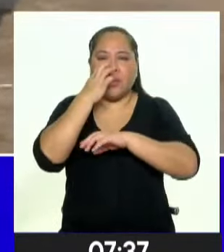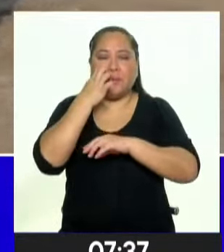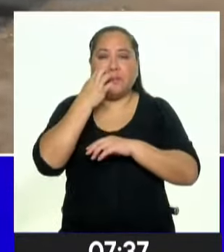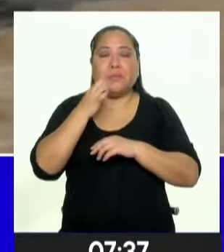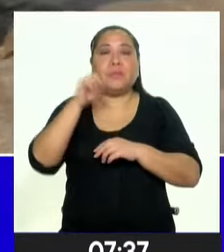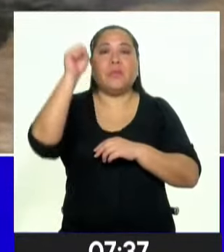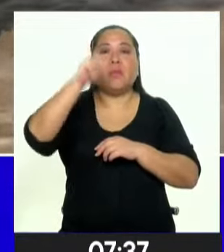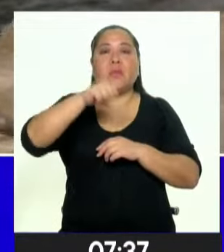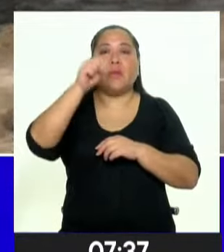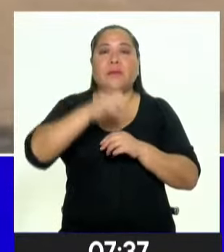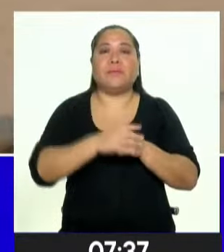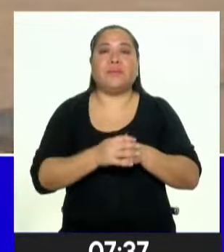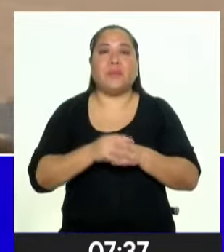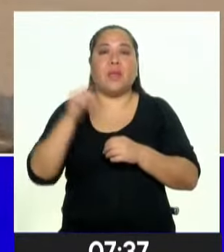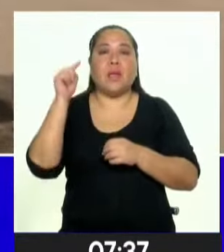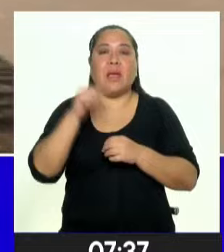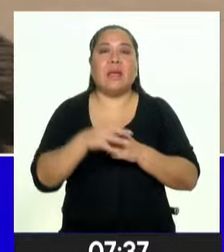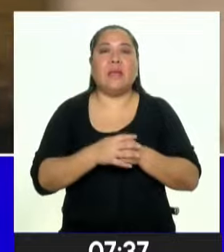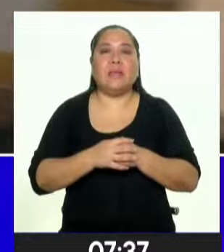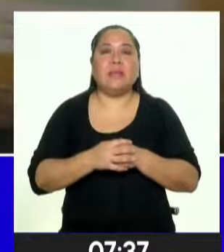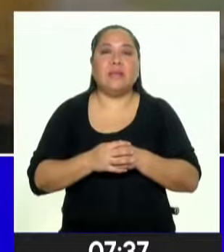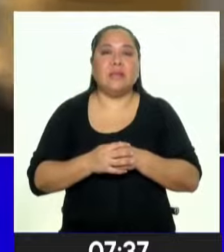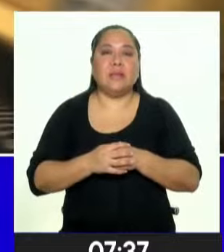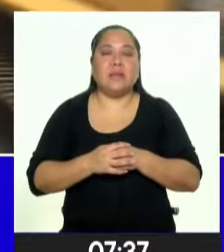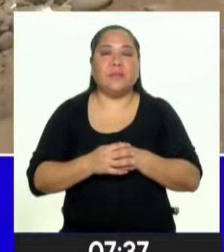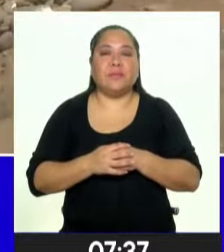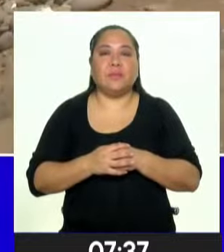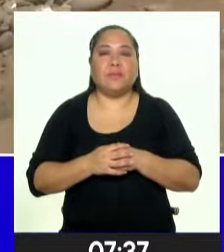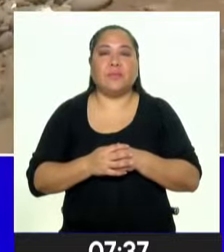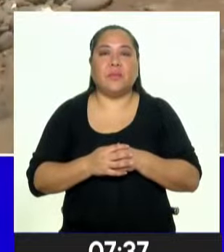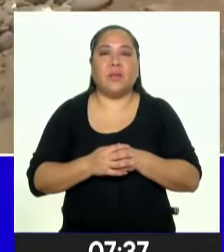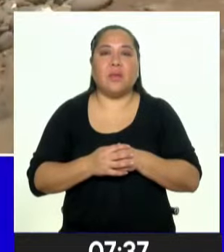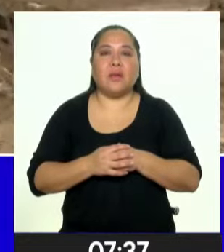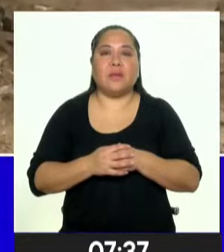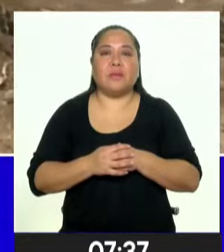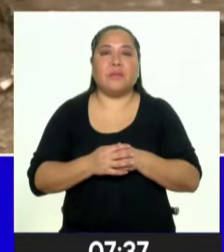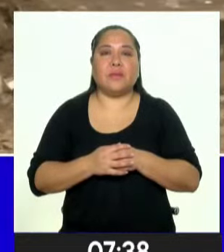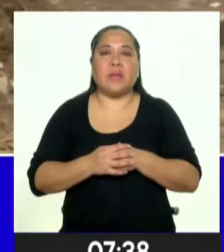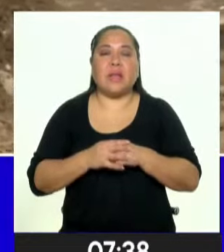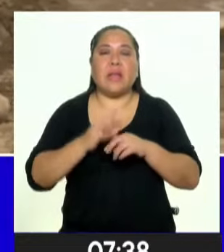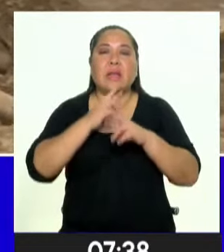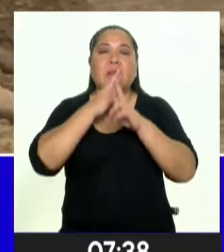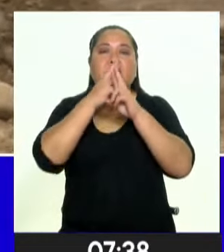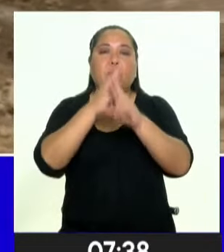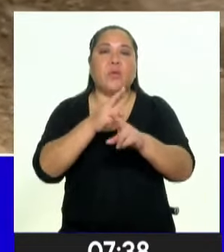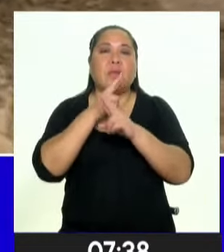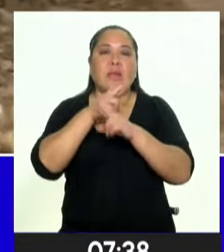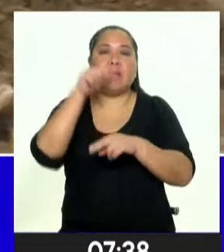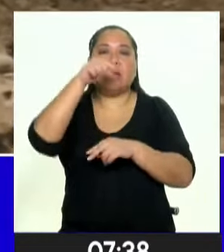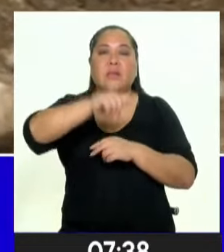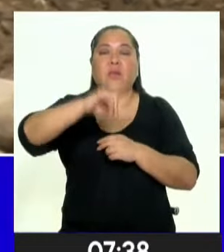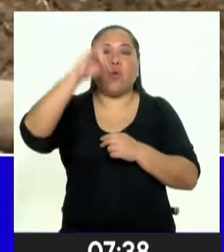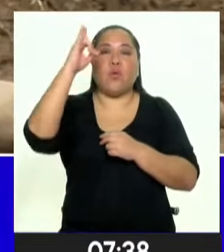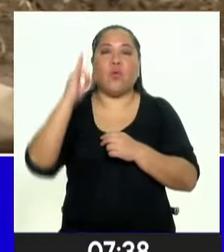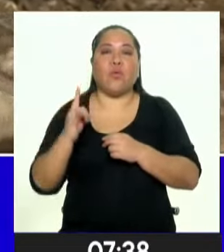definitivamente Esa fue digamos responder ante esa emergencia